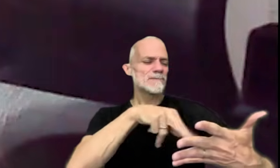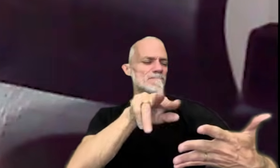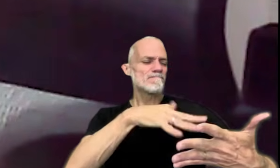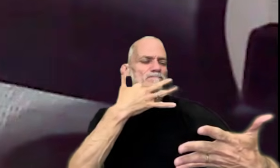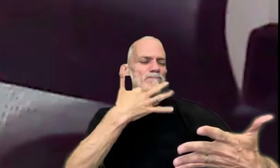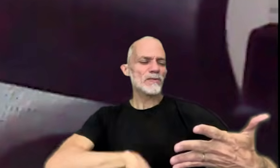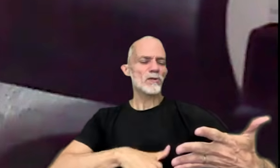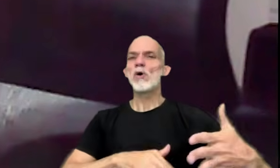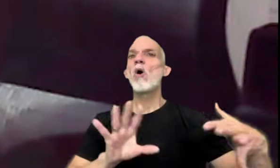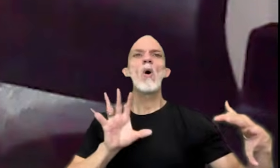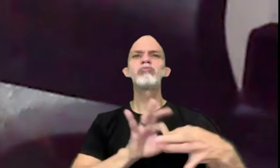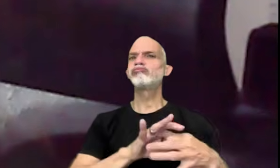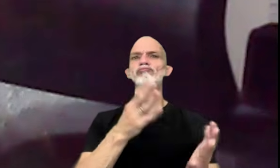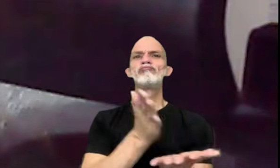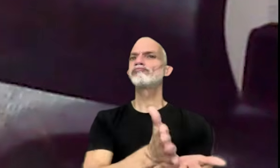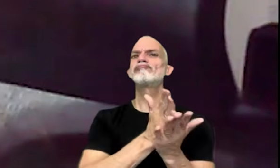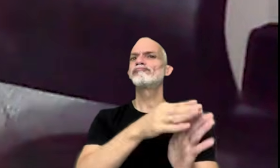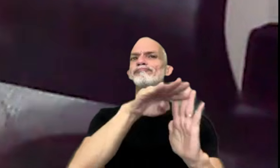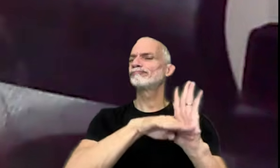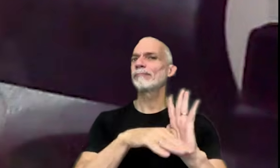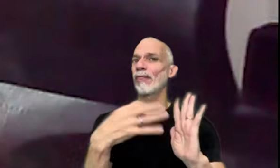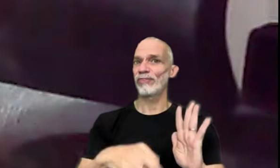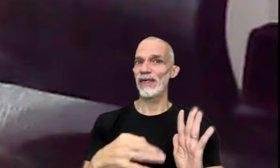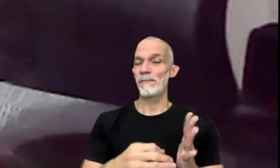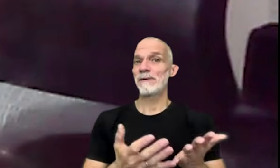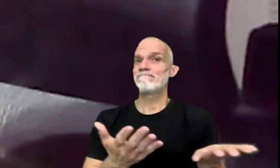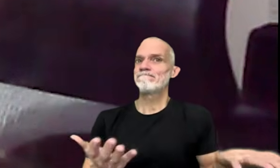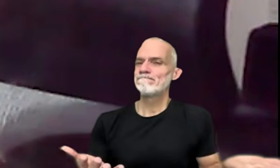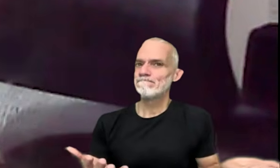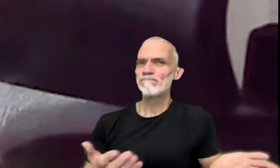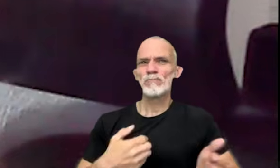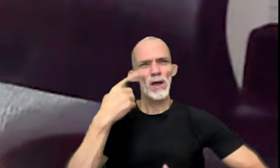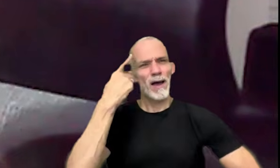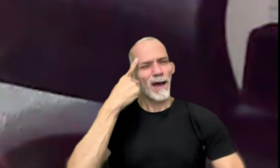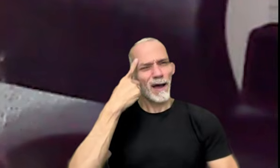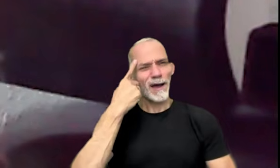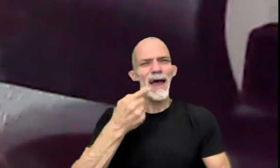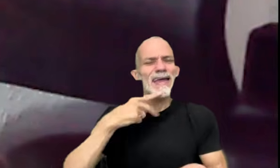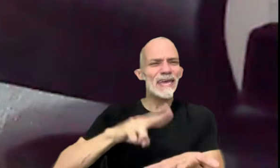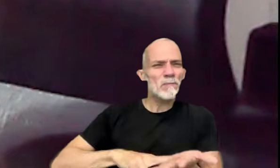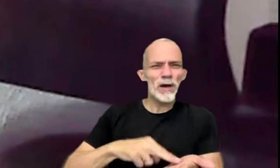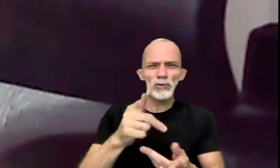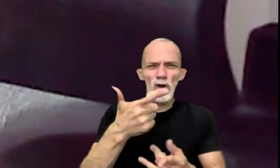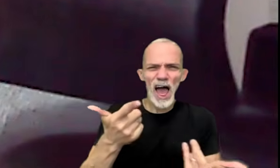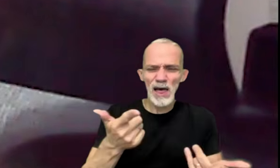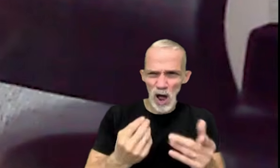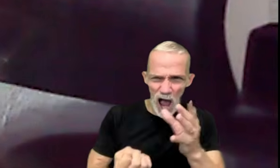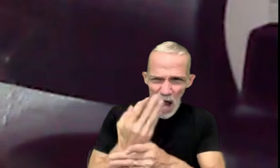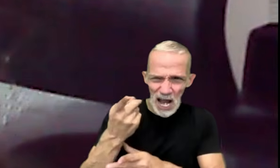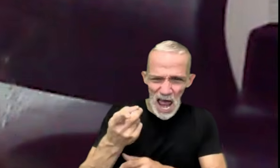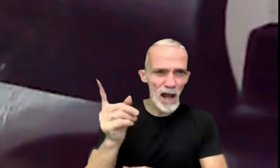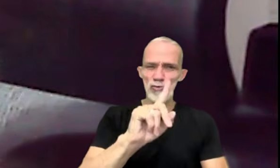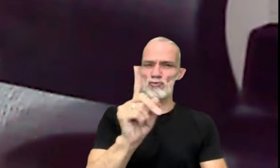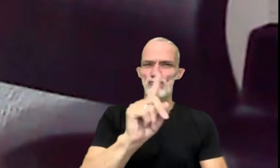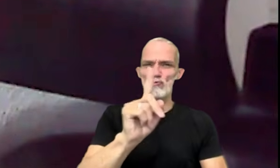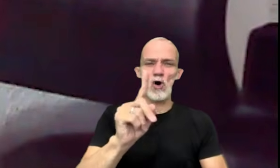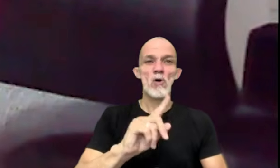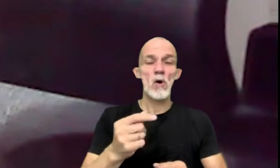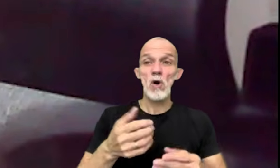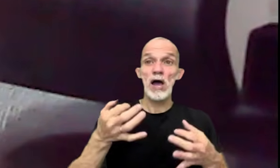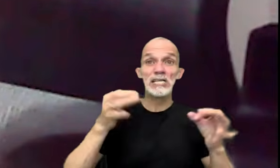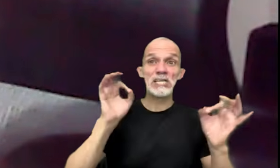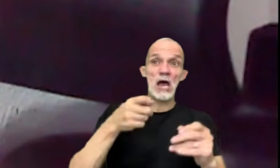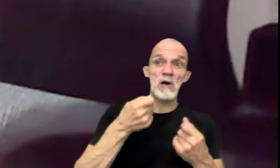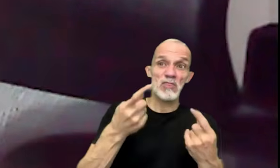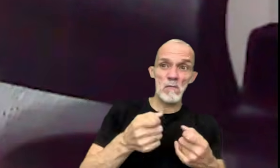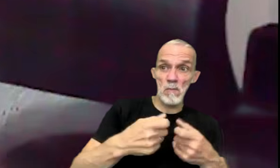interpretación de la norma es literal, que yo no puedo crear hecho imponible donde no lo hay, ni extender